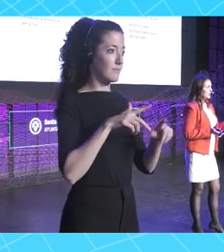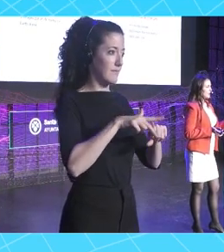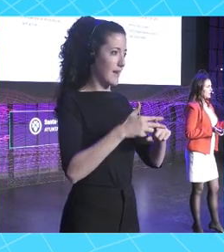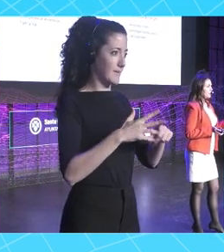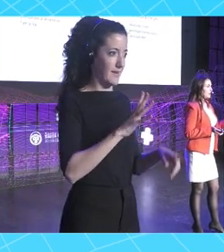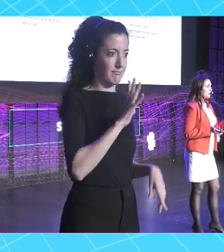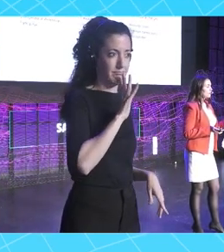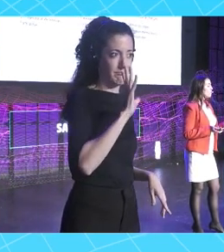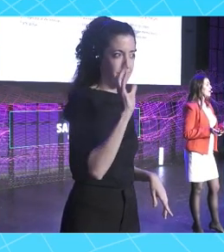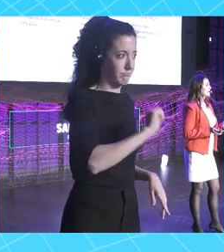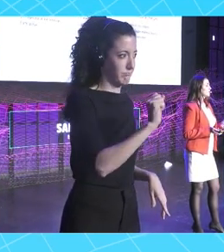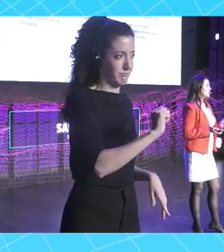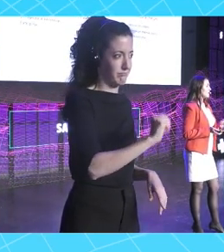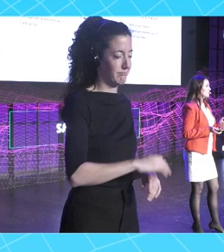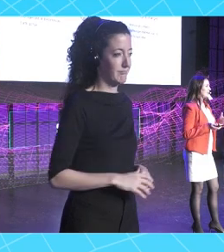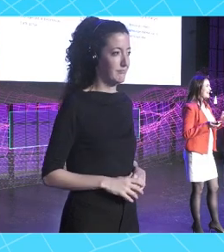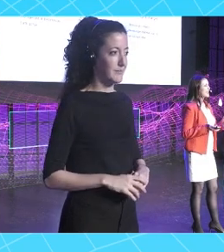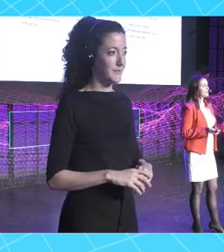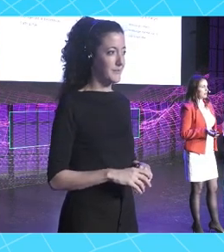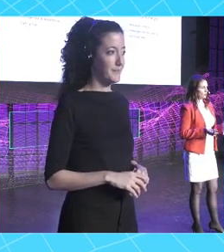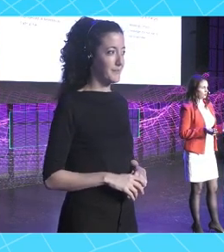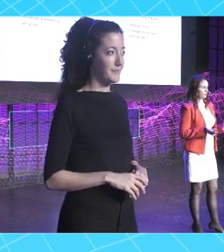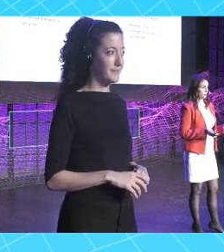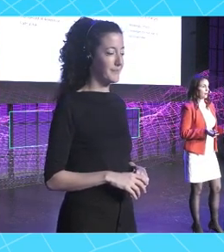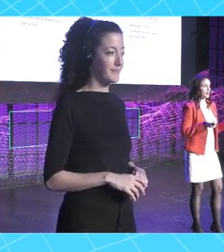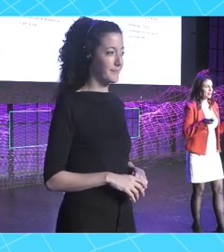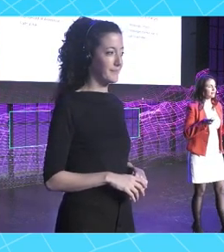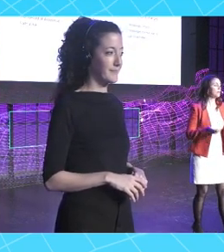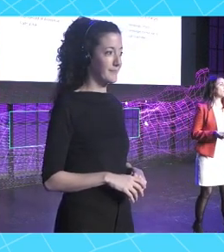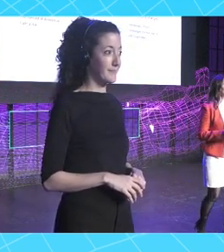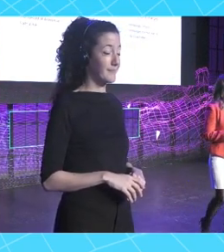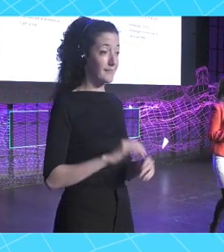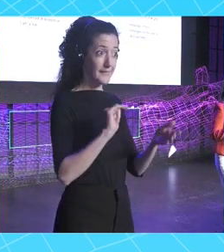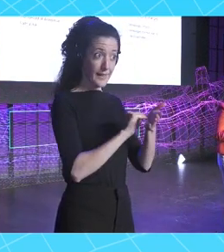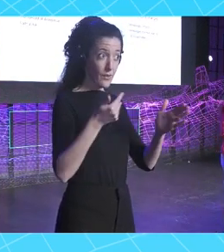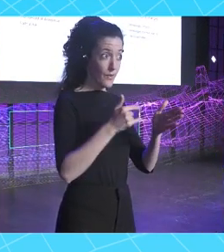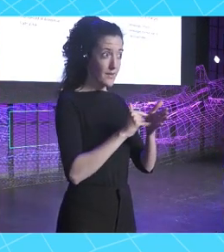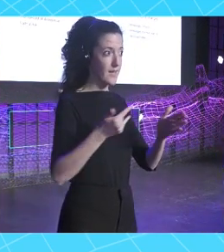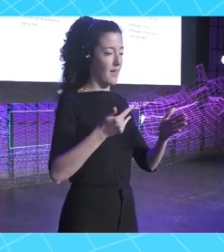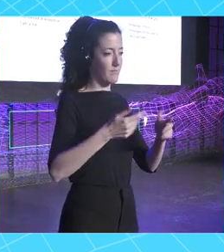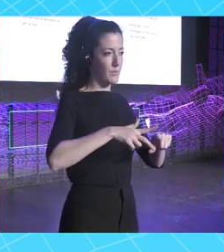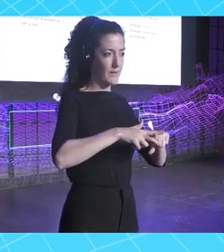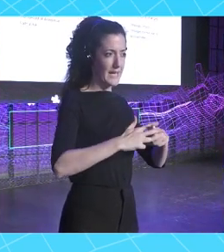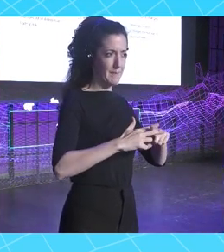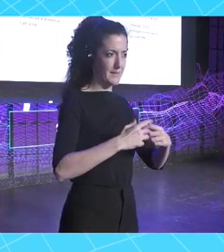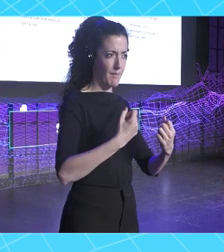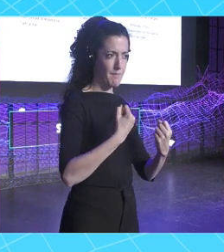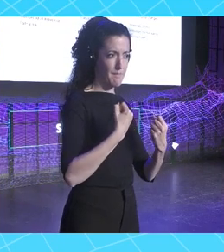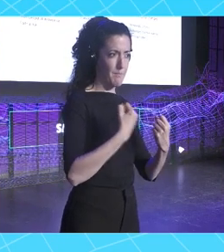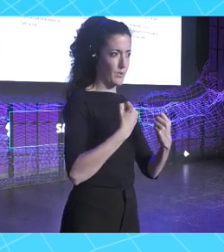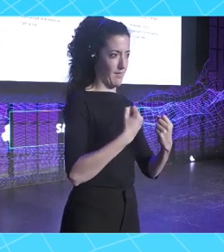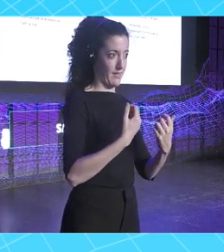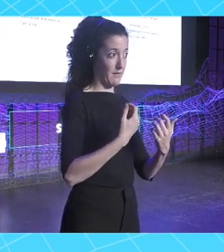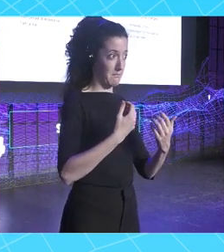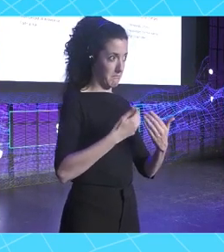tenemos y que nunca hemos estado tan equipados con una herramienta tan potente como humanidad para resolver los